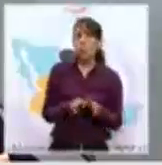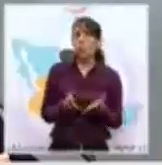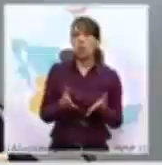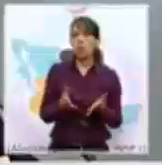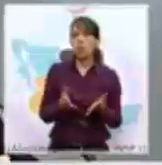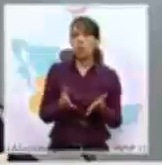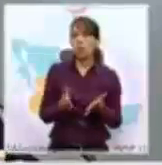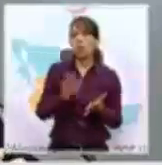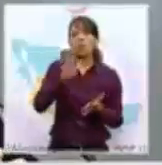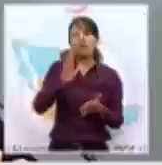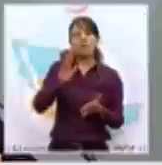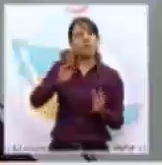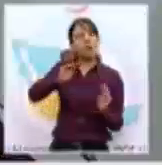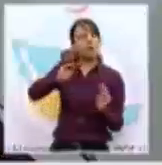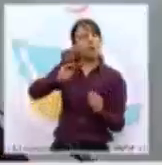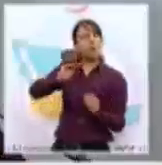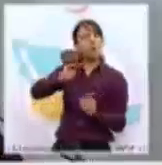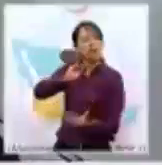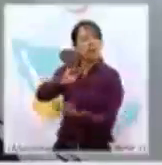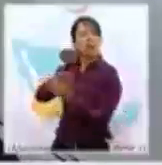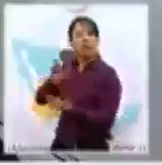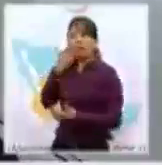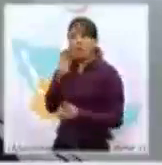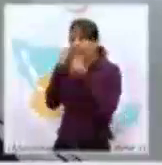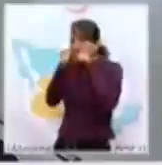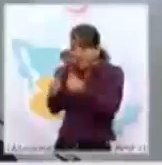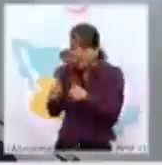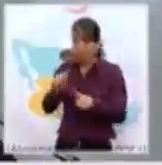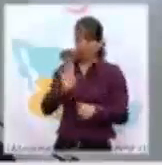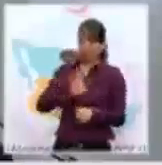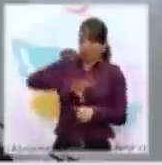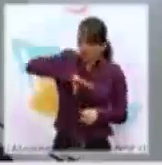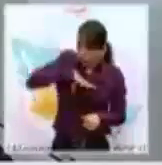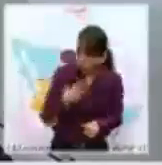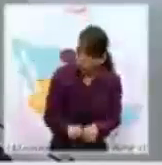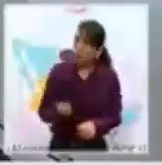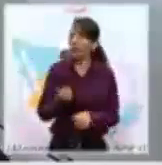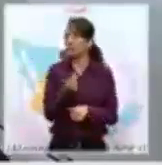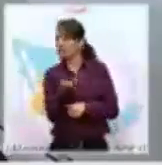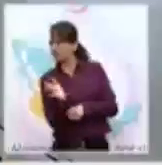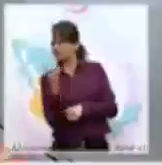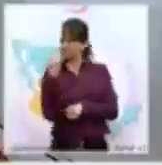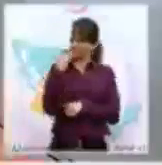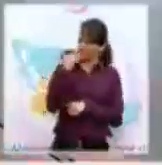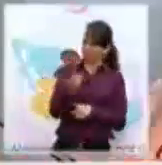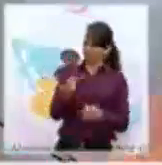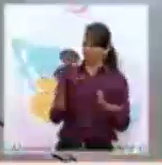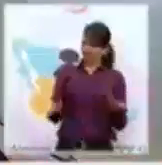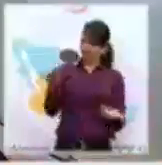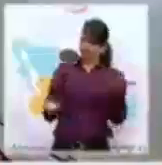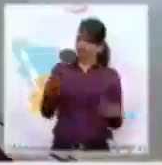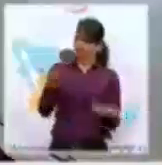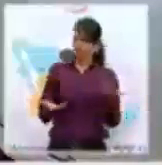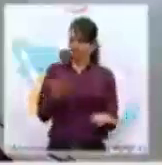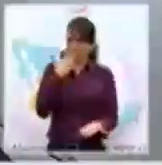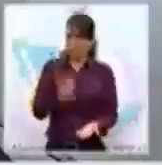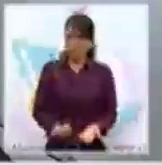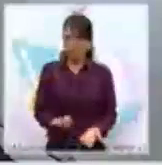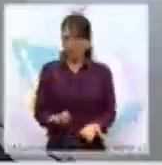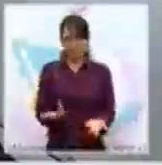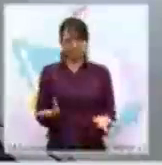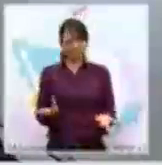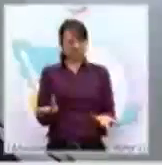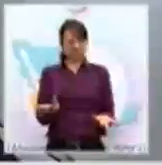talento y el esfuerzo. La dispersión en calificaciones es mínima, o sea, la variación entre calificaciones es